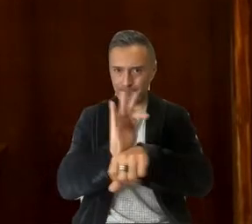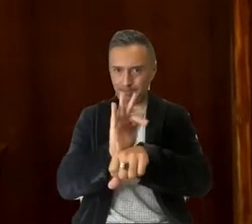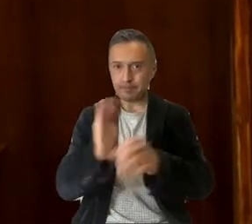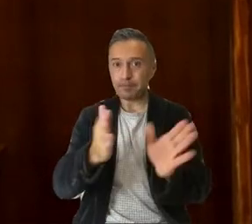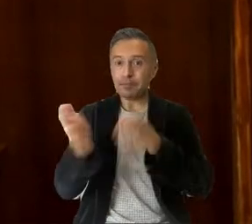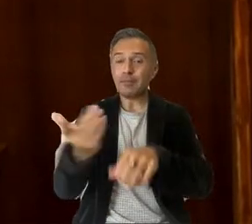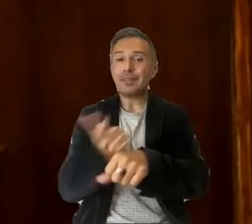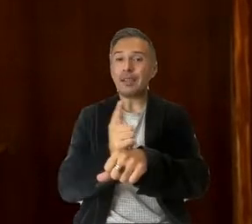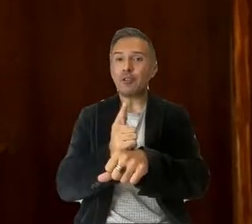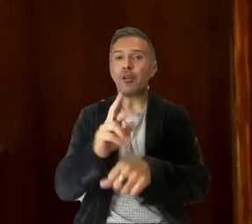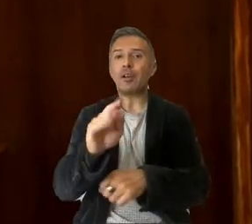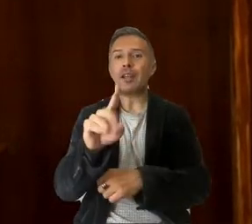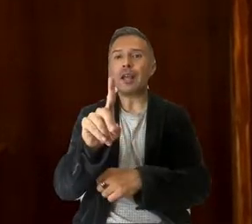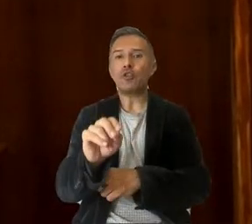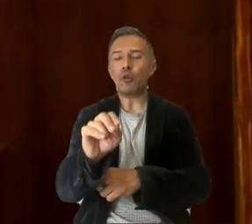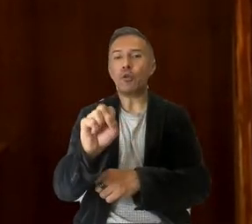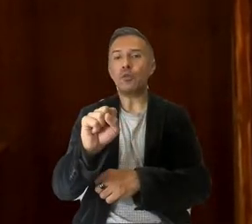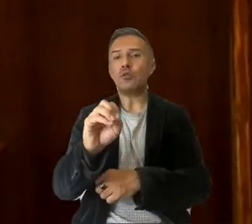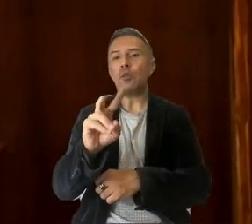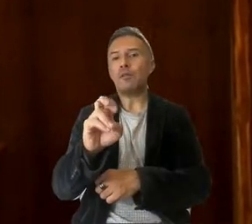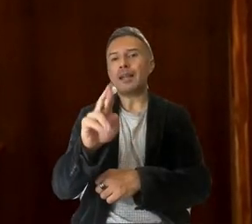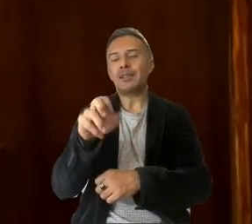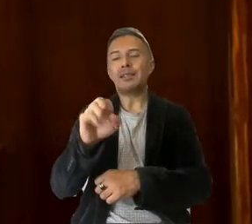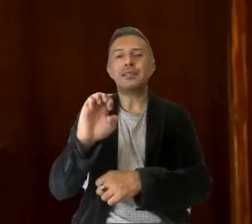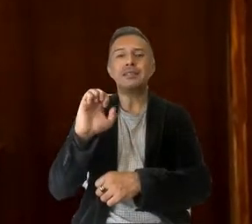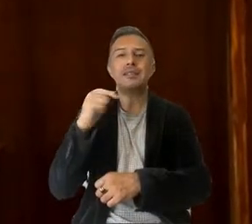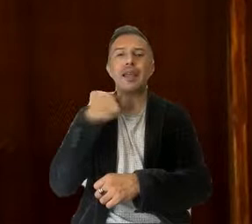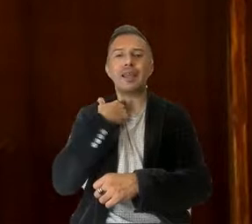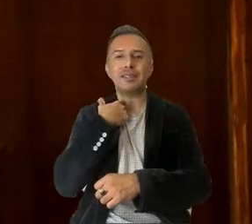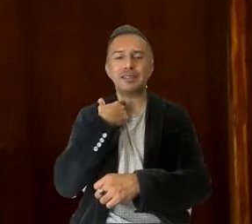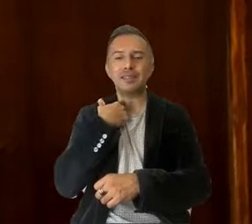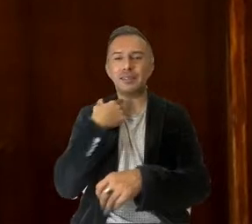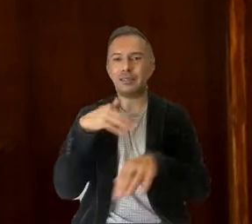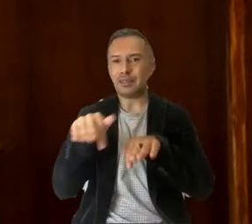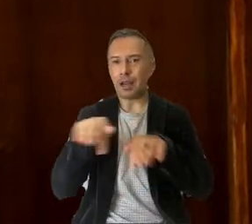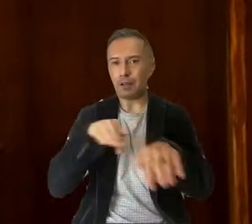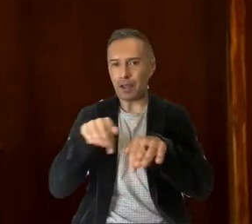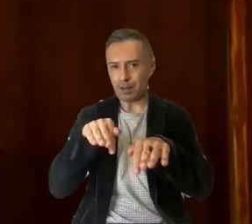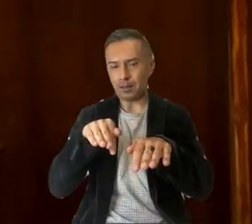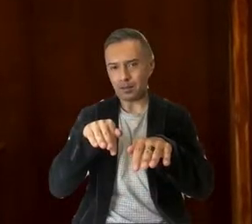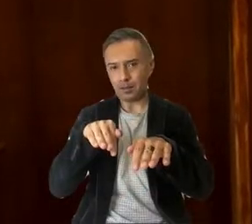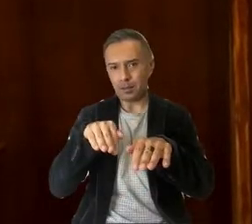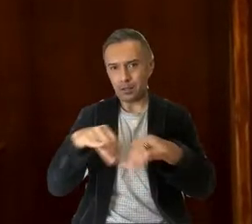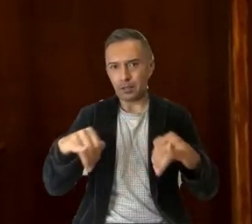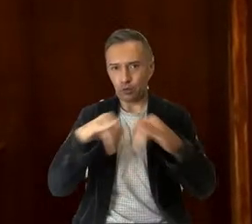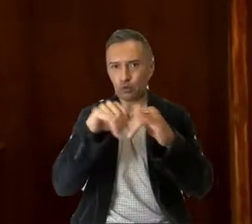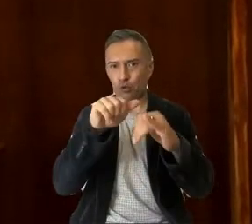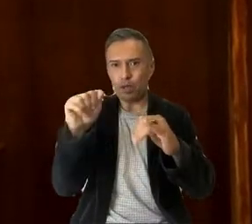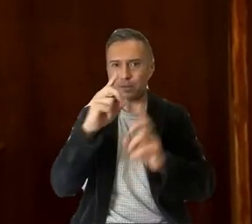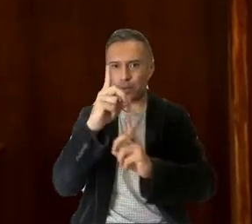Al licenciado Ricardo García Soberanes, exfuncionario del deporte estatal.